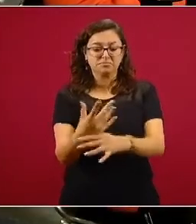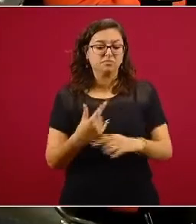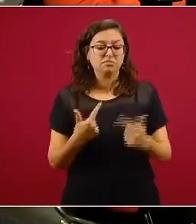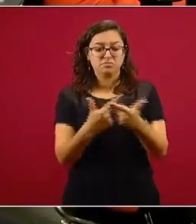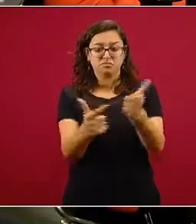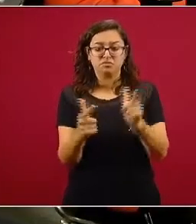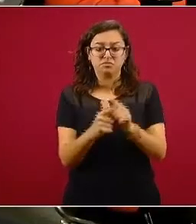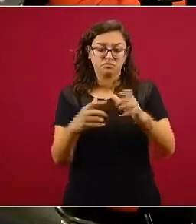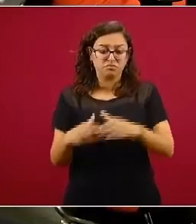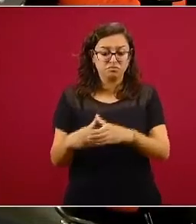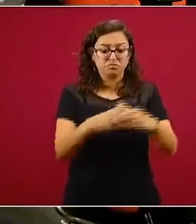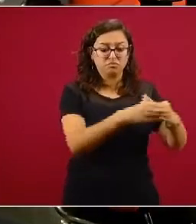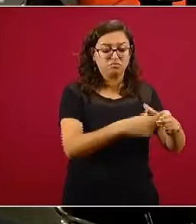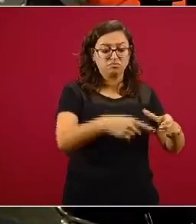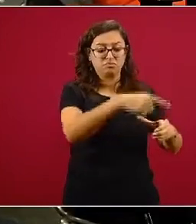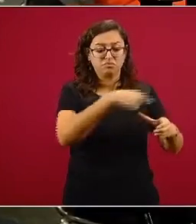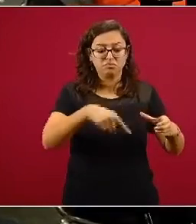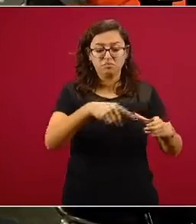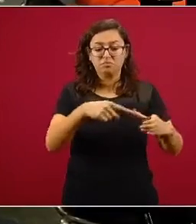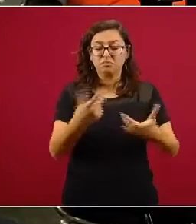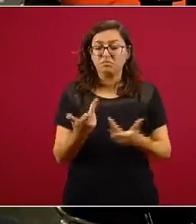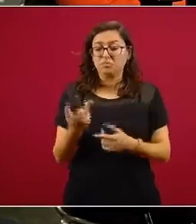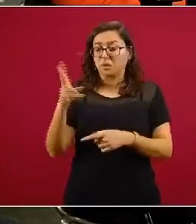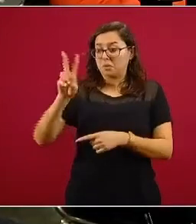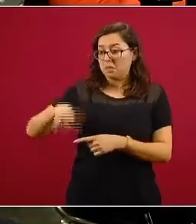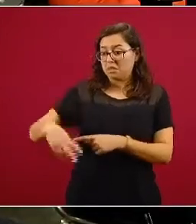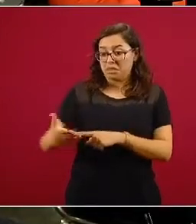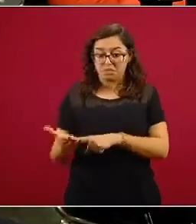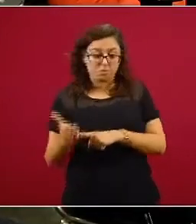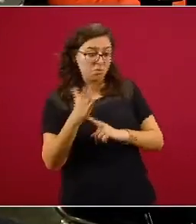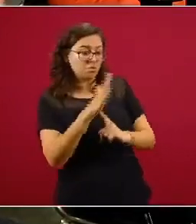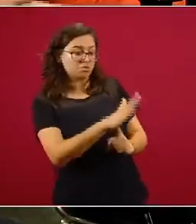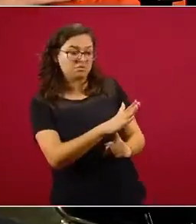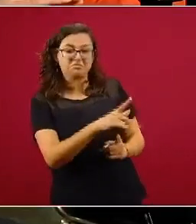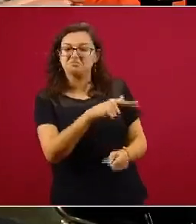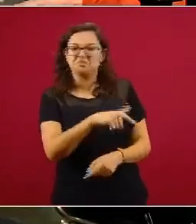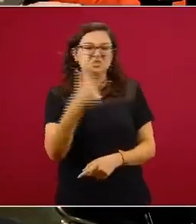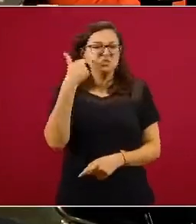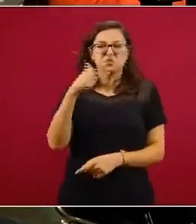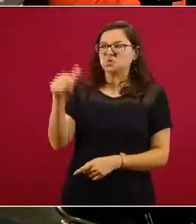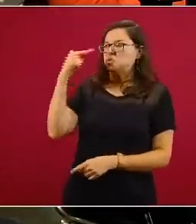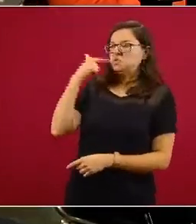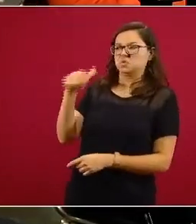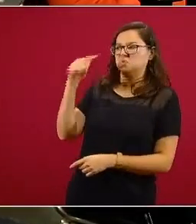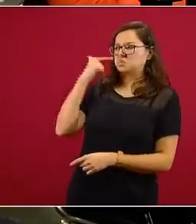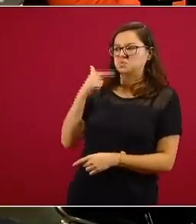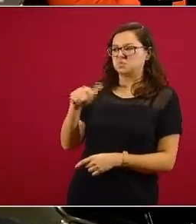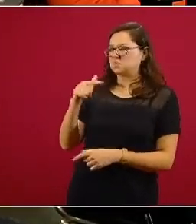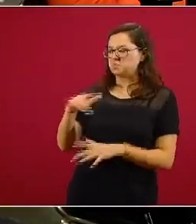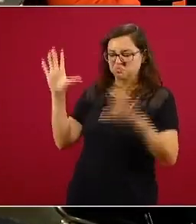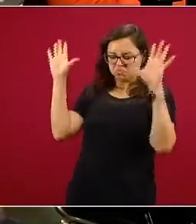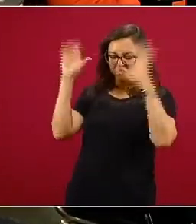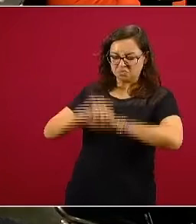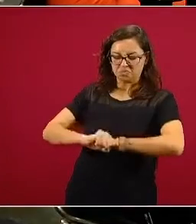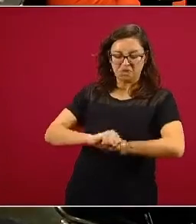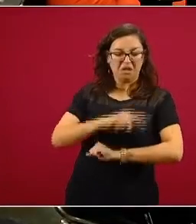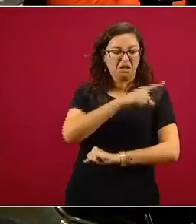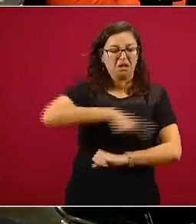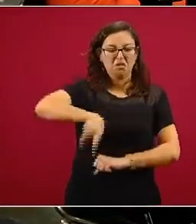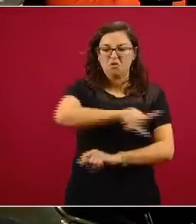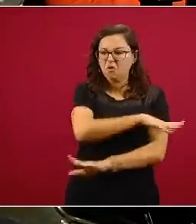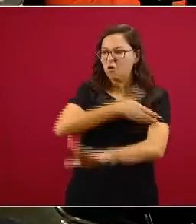está preparado para recibir la verdad y que de pronto quieran enjuiciar a los servidores